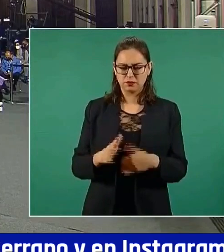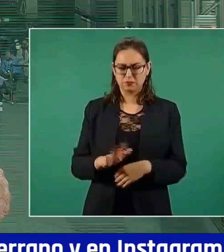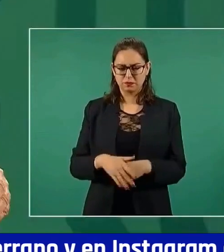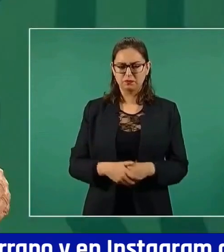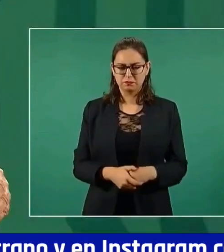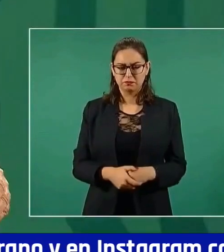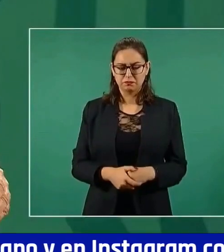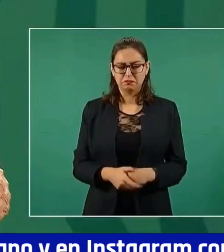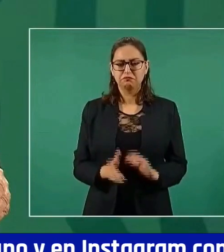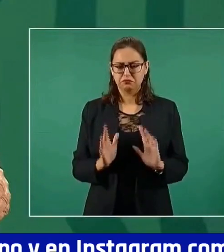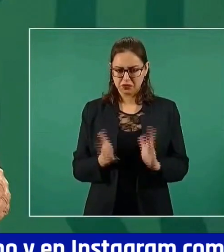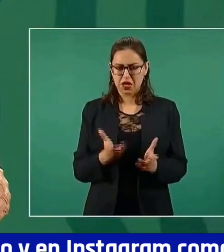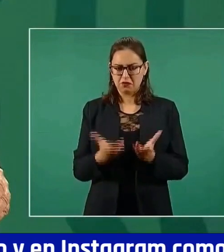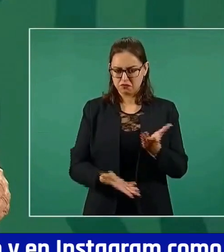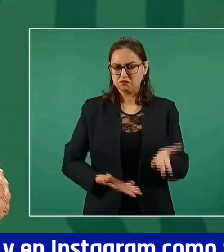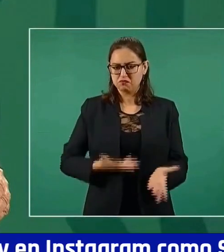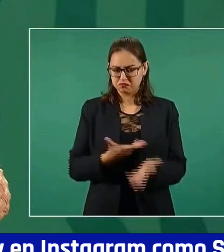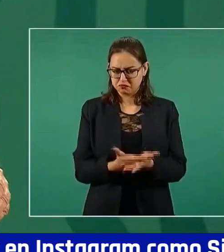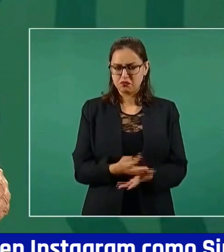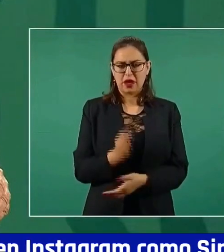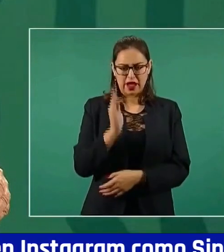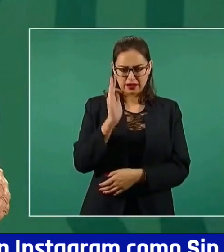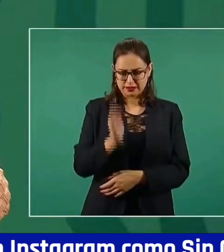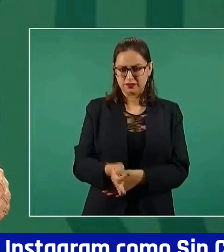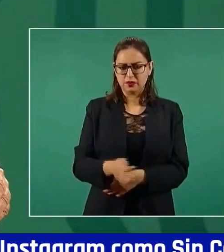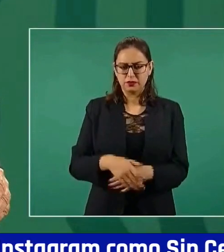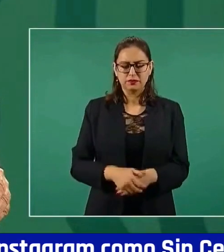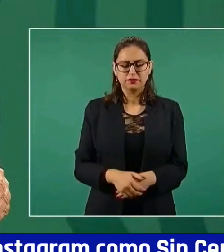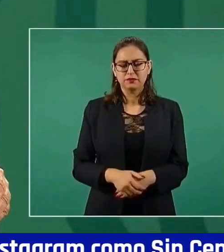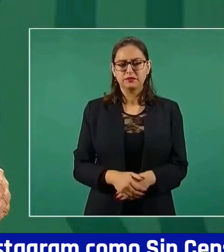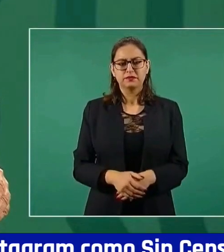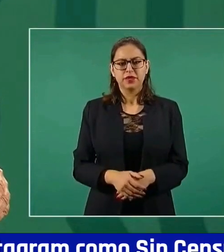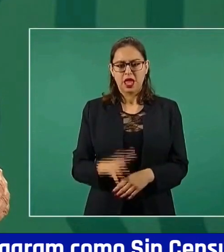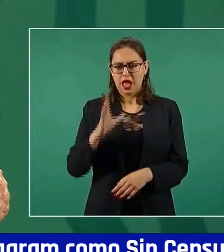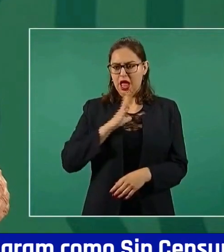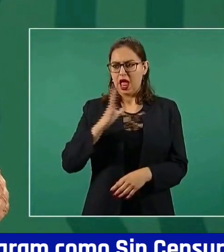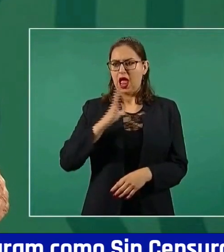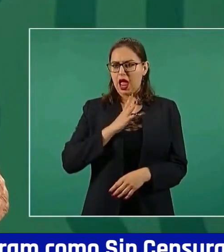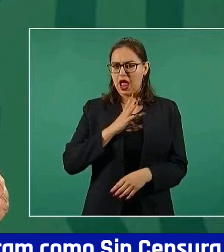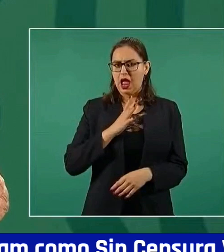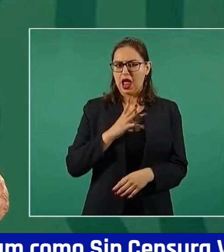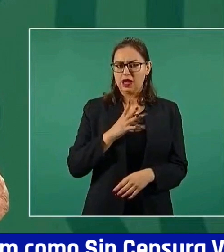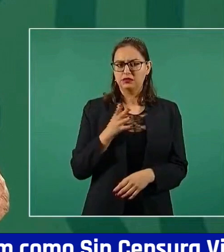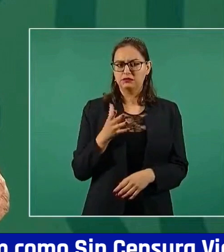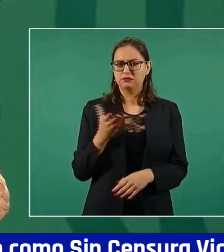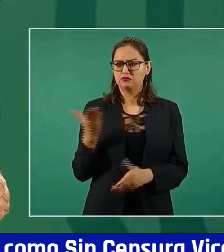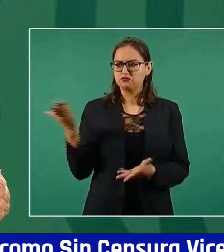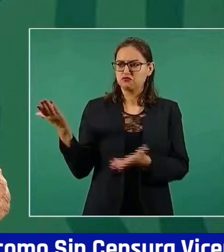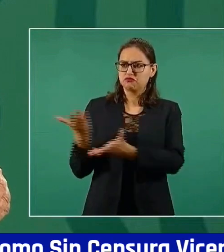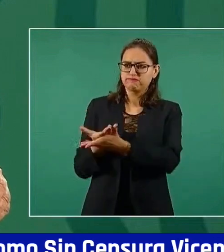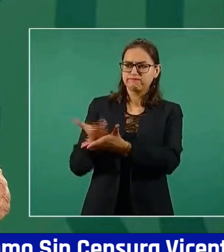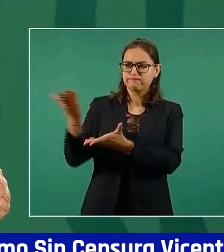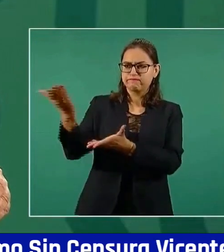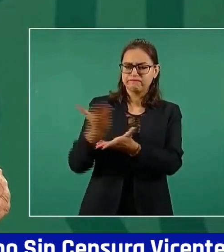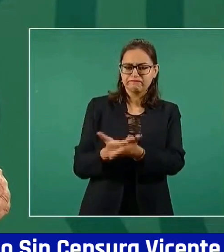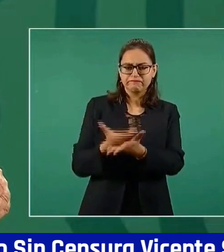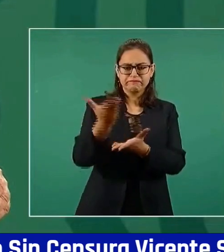está aceptada, incluso ya se hicieron propuestas, se están